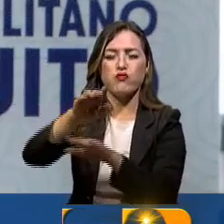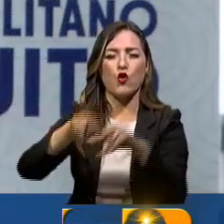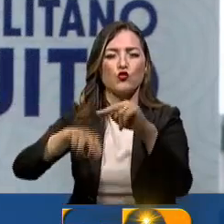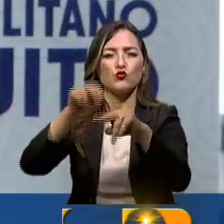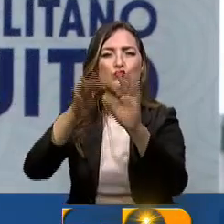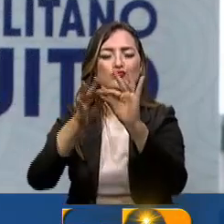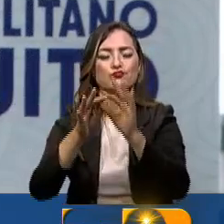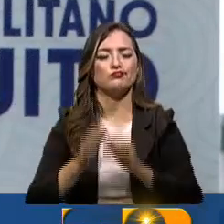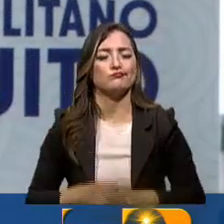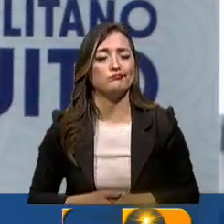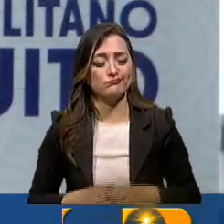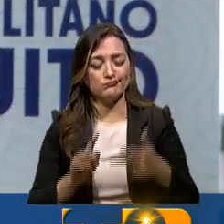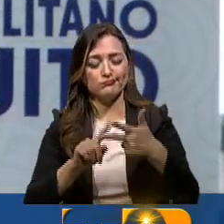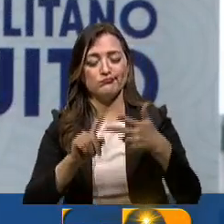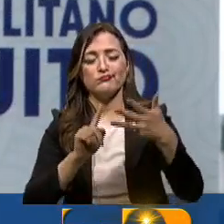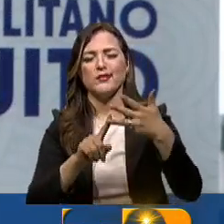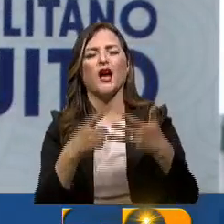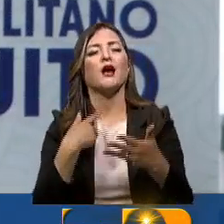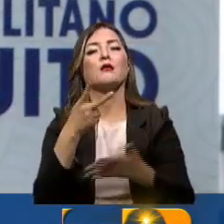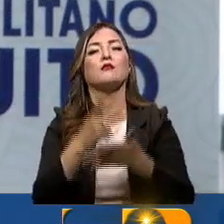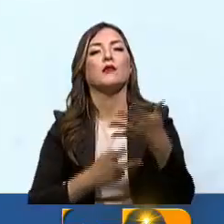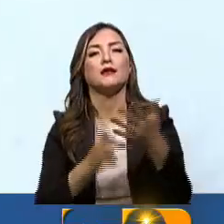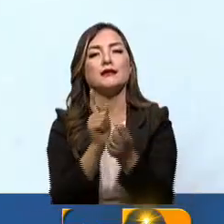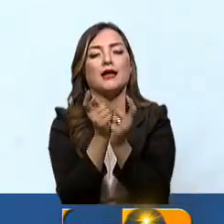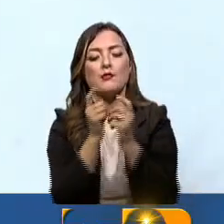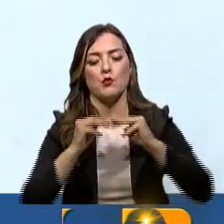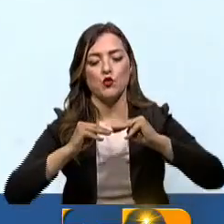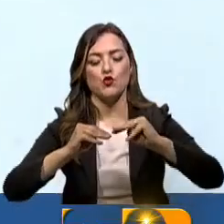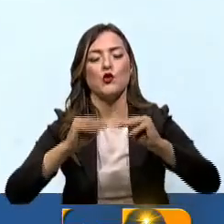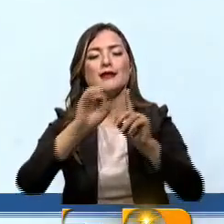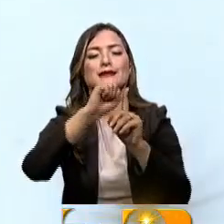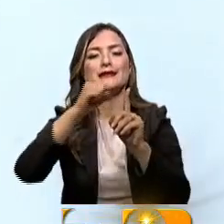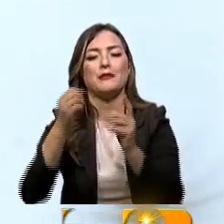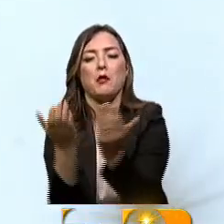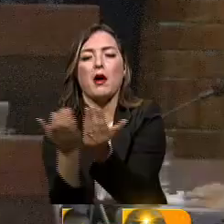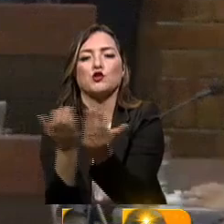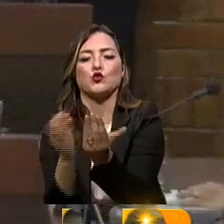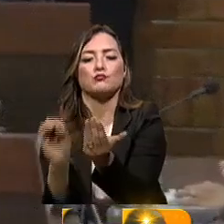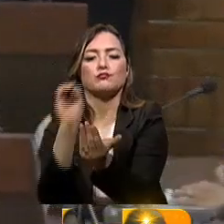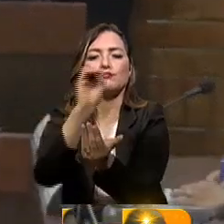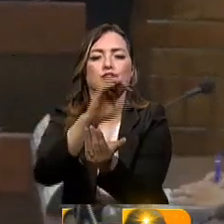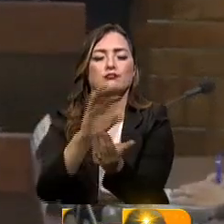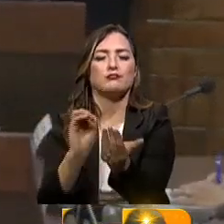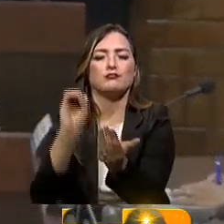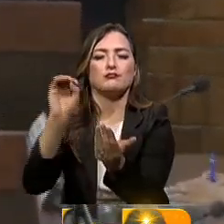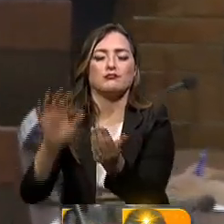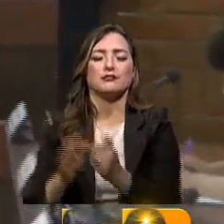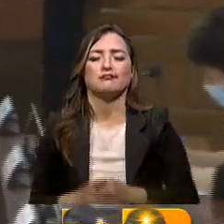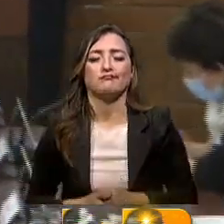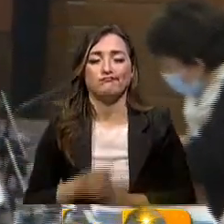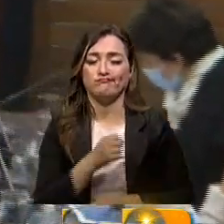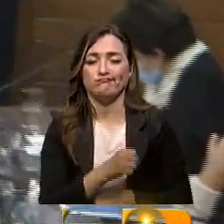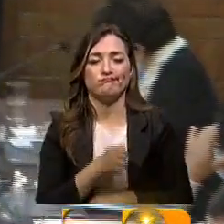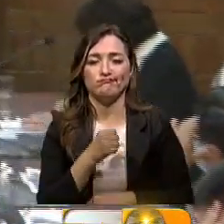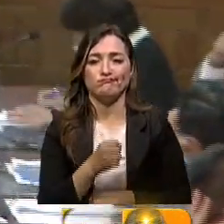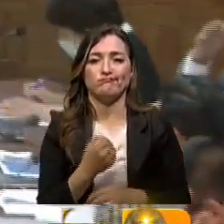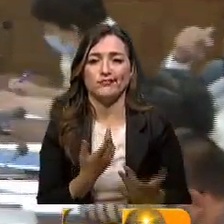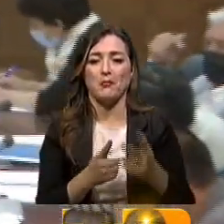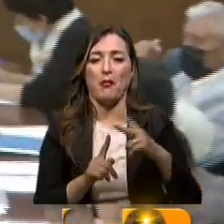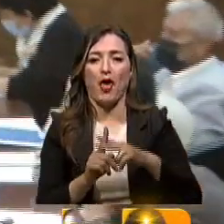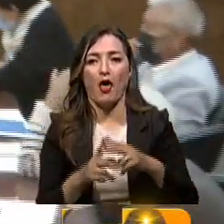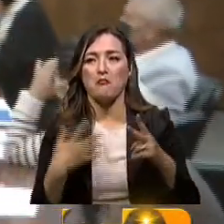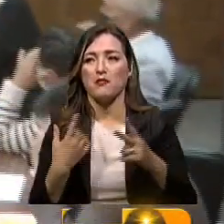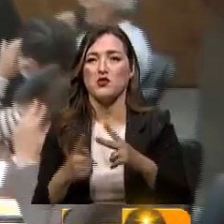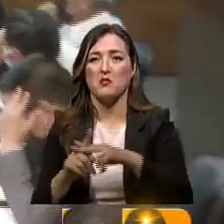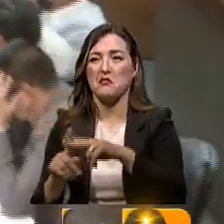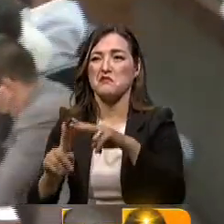de sistema de recolección de basura? Lamentan que este año hayan quedado en el aire tantos proyectos, más aún cuando desde